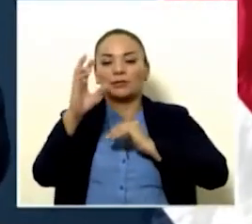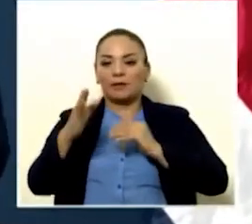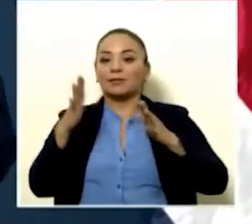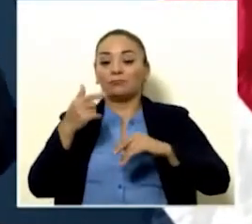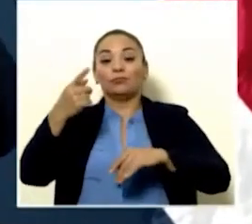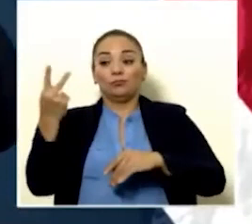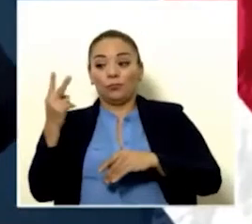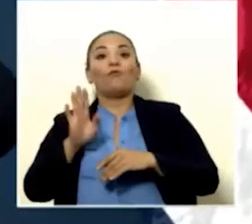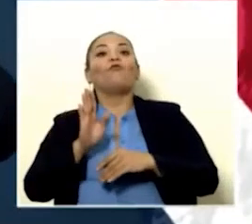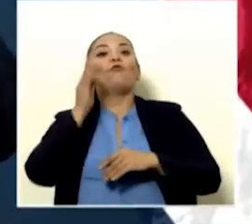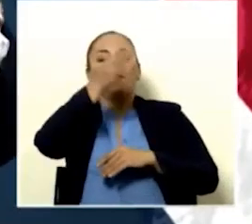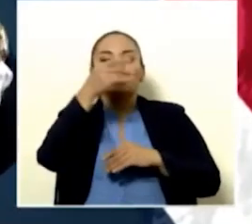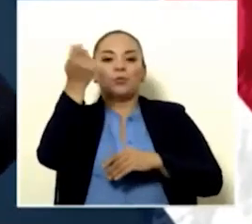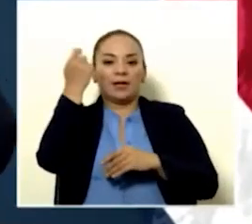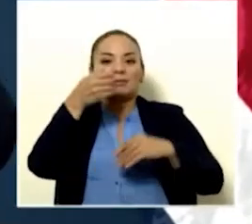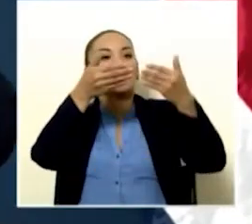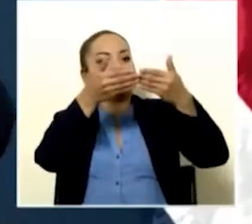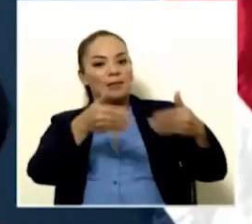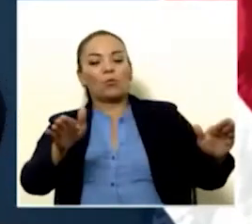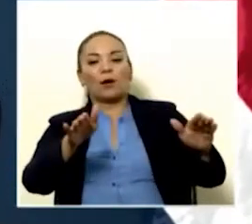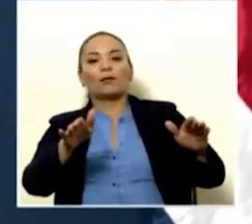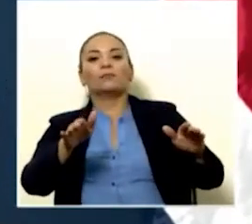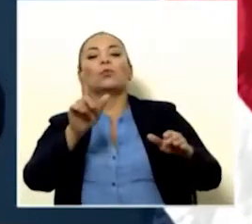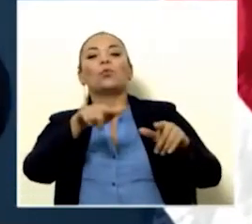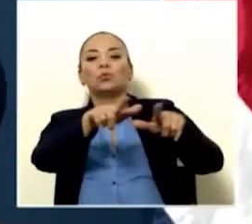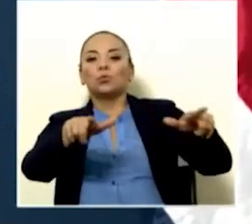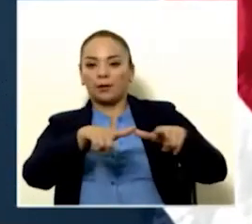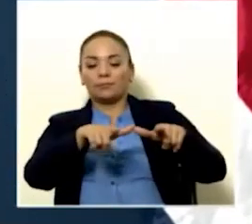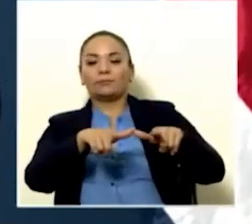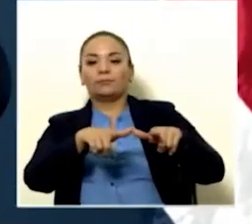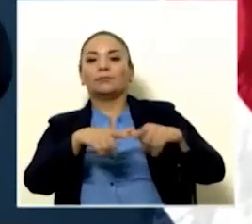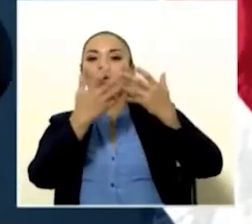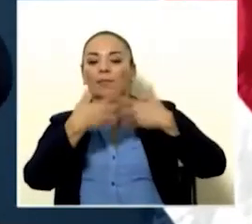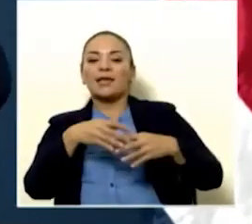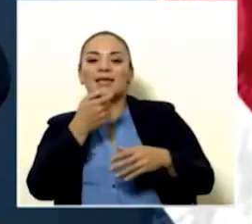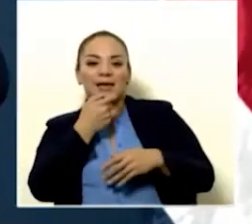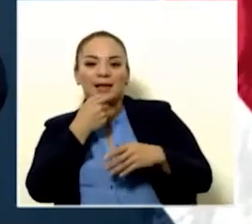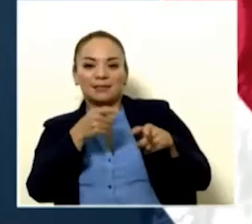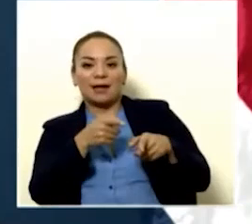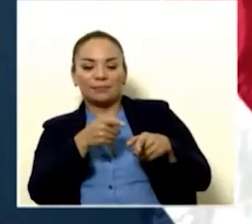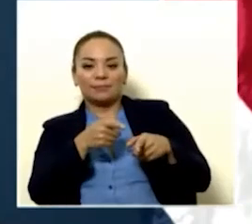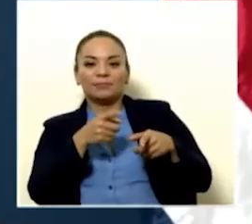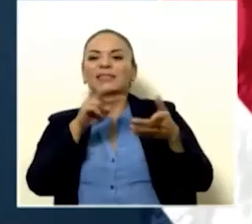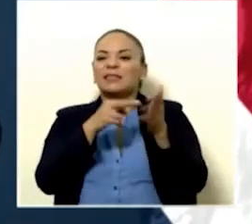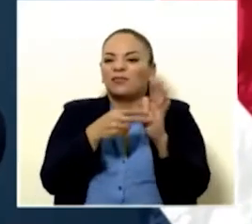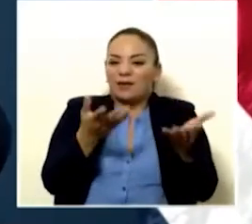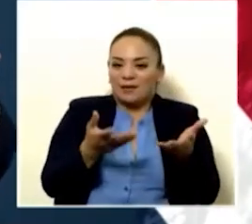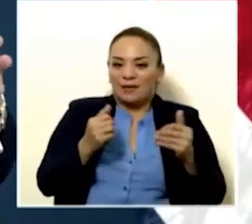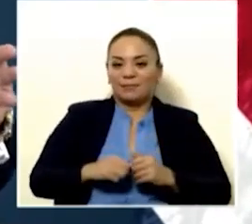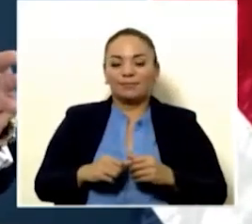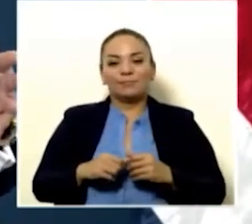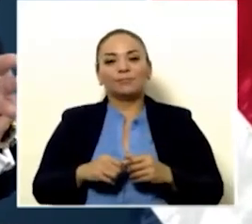Guanacaste, el ministro y yo, a inaugurar uno de los centros de la compañía inglesa, OneWeb. ¿Qué significa esto? Que